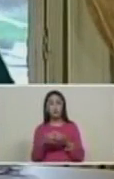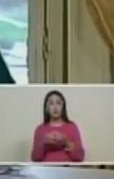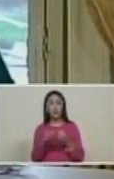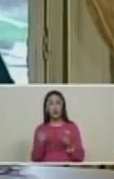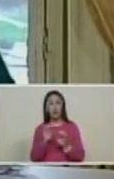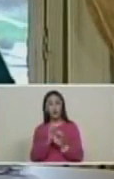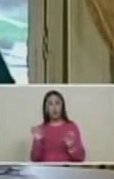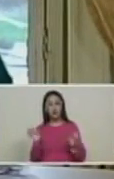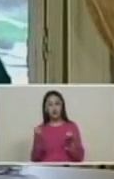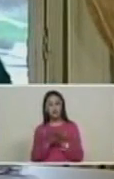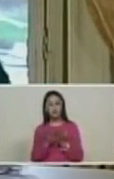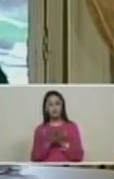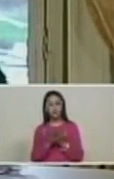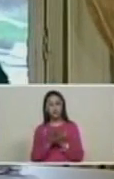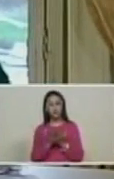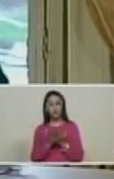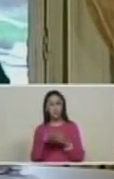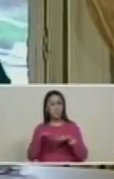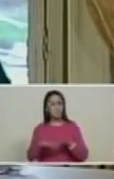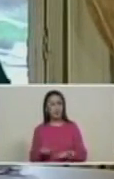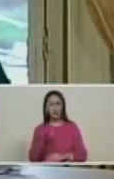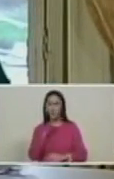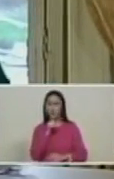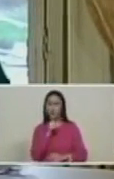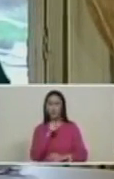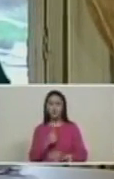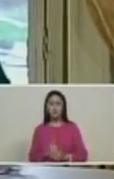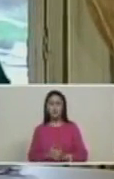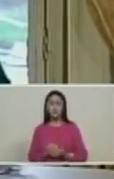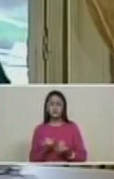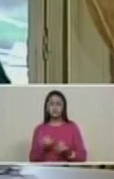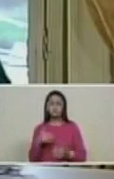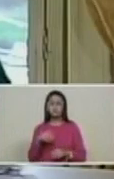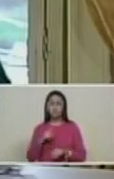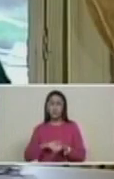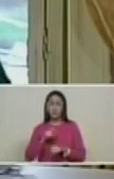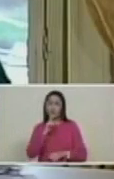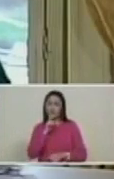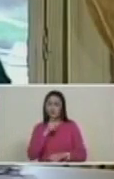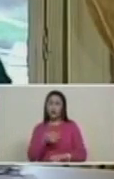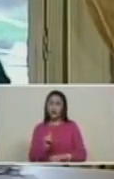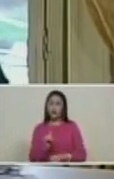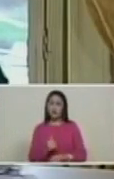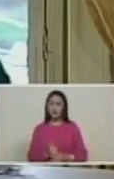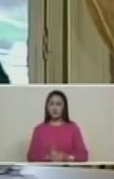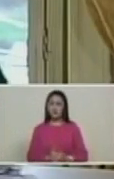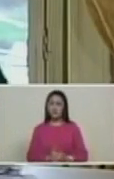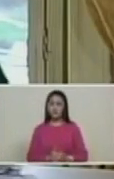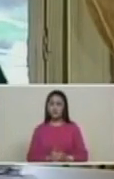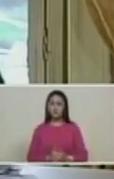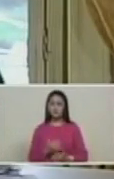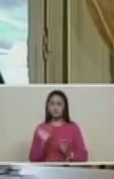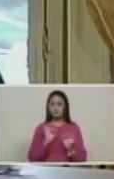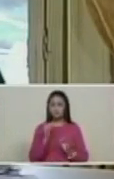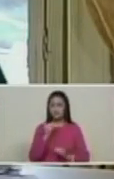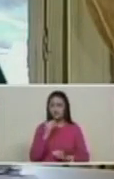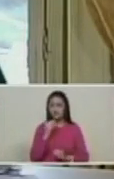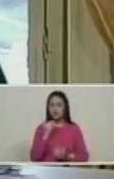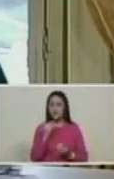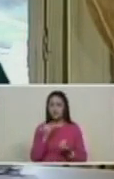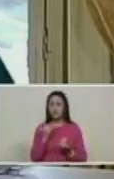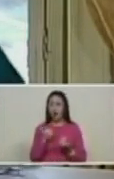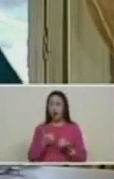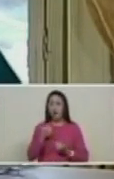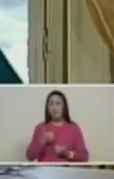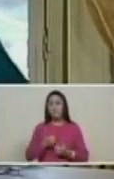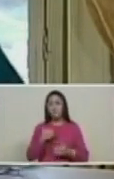educativas. Eso no para, miren, nosotros hemos pasado por momentos difíciles. Ya vamos saliendo de esos momentos más